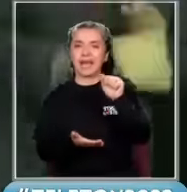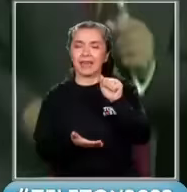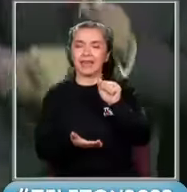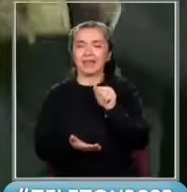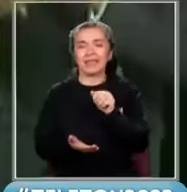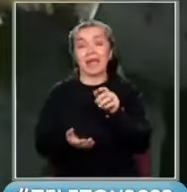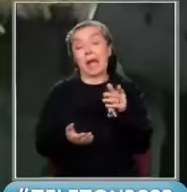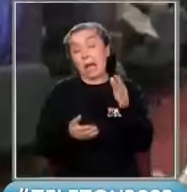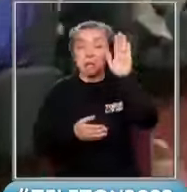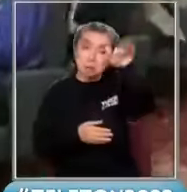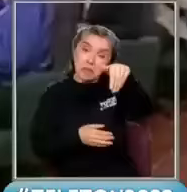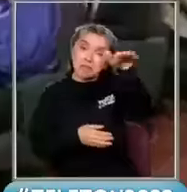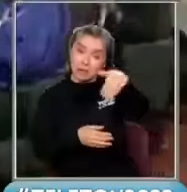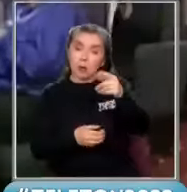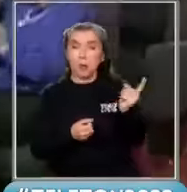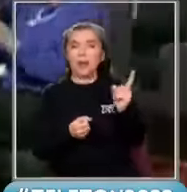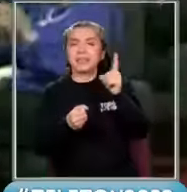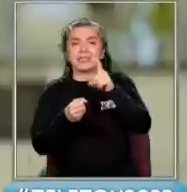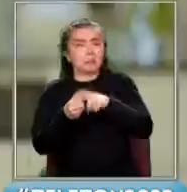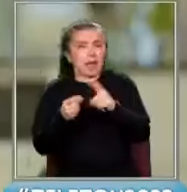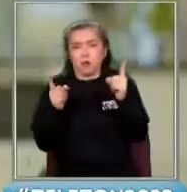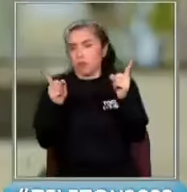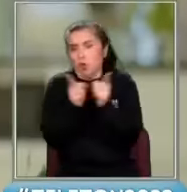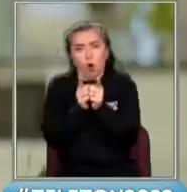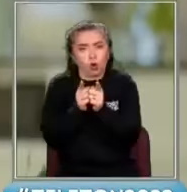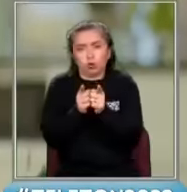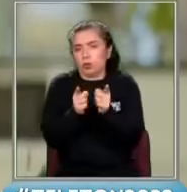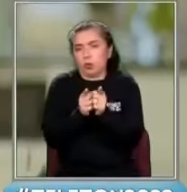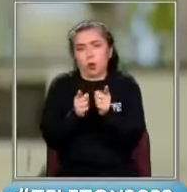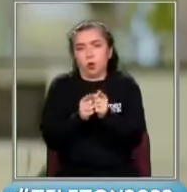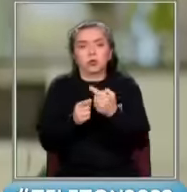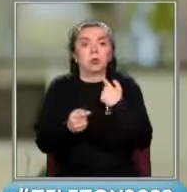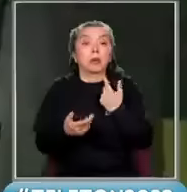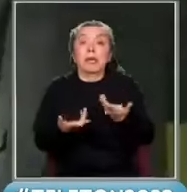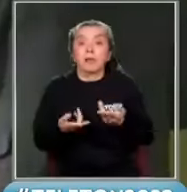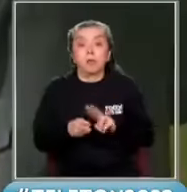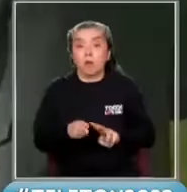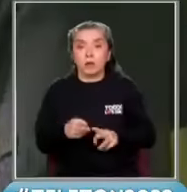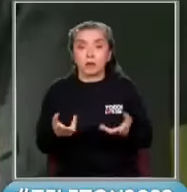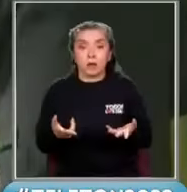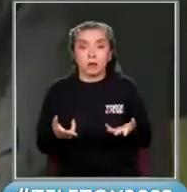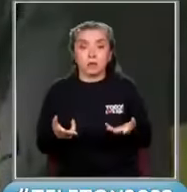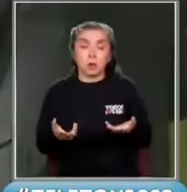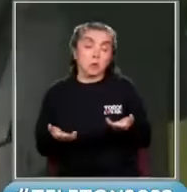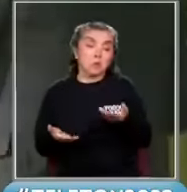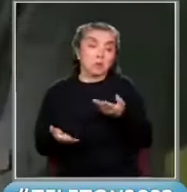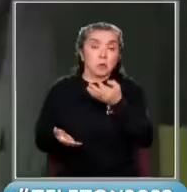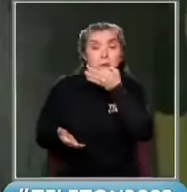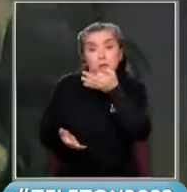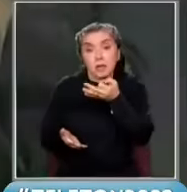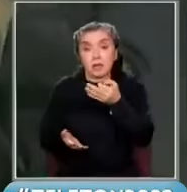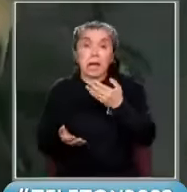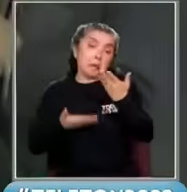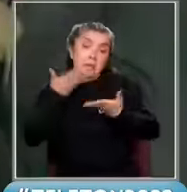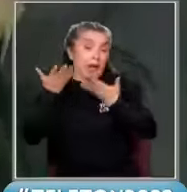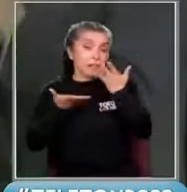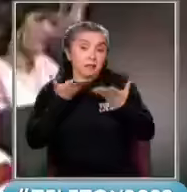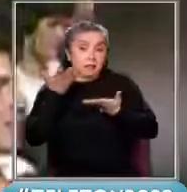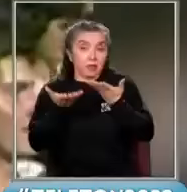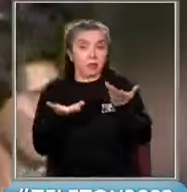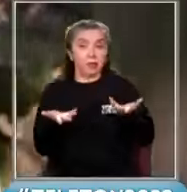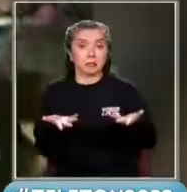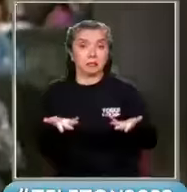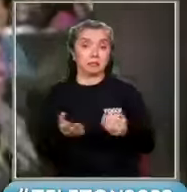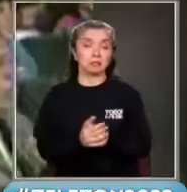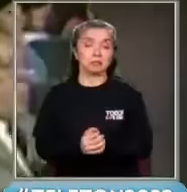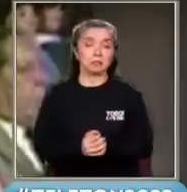convocada a participar en una cosa muy cortita. ¿Y qué iba a hacer? Bueno, se me ocurrió hacer una canción.